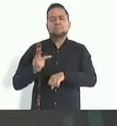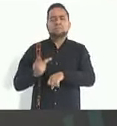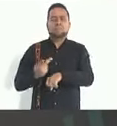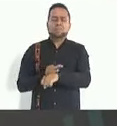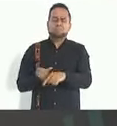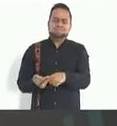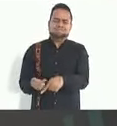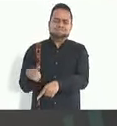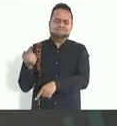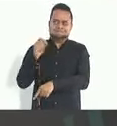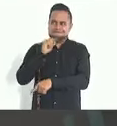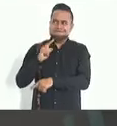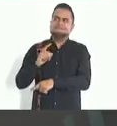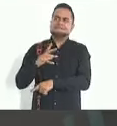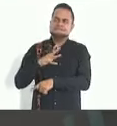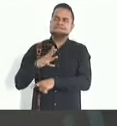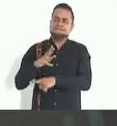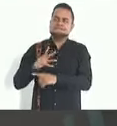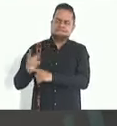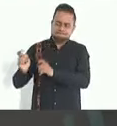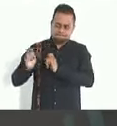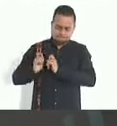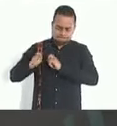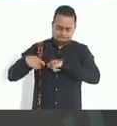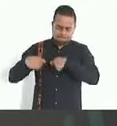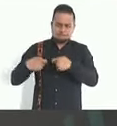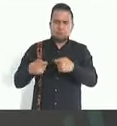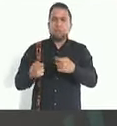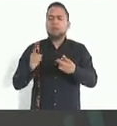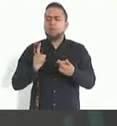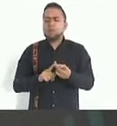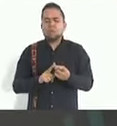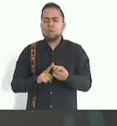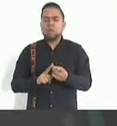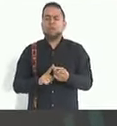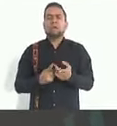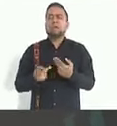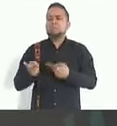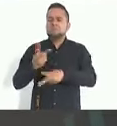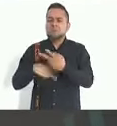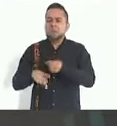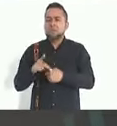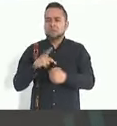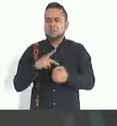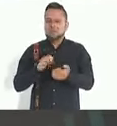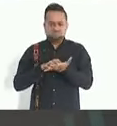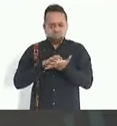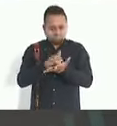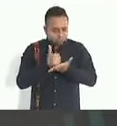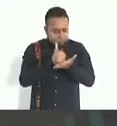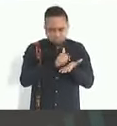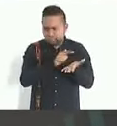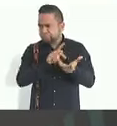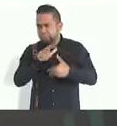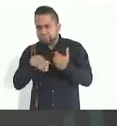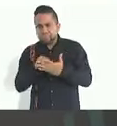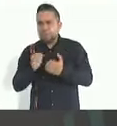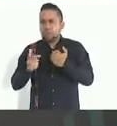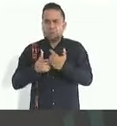también prehispánico. ¿De dónde viene la mano? ¿De dónde viene el tequio? ¿De dónde viene la